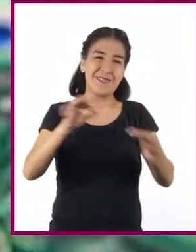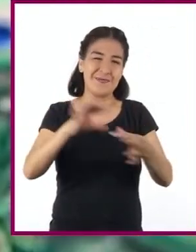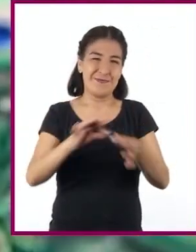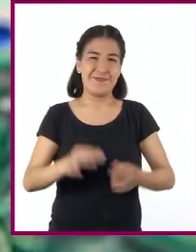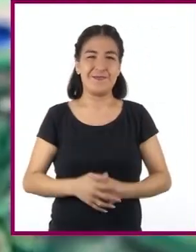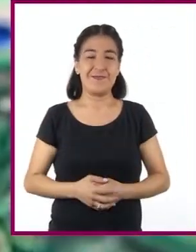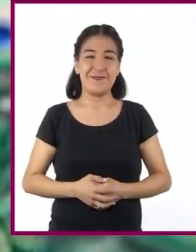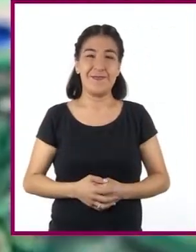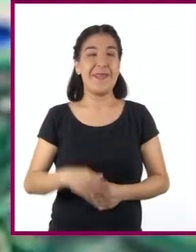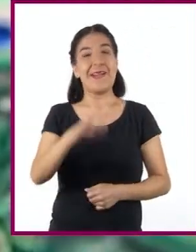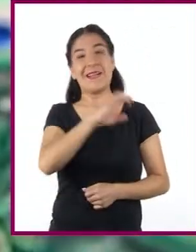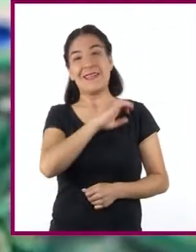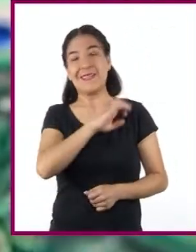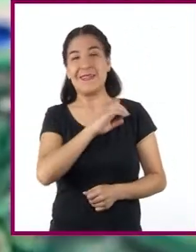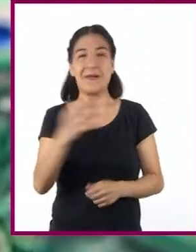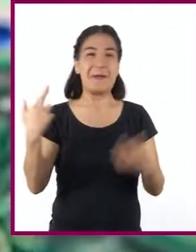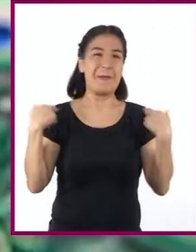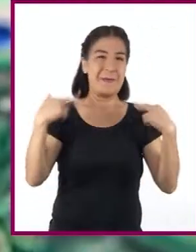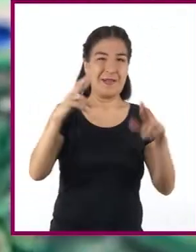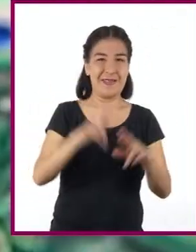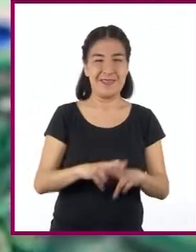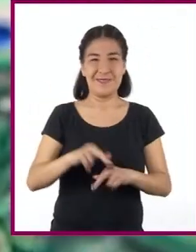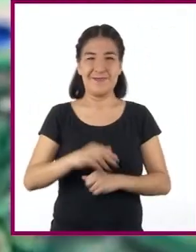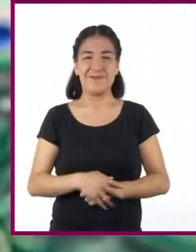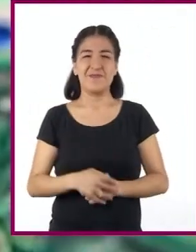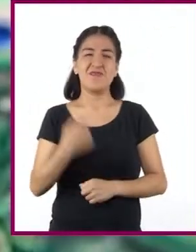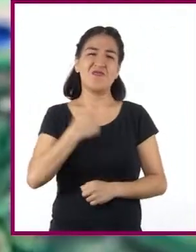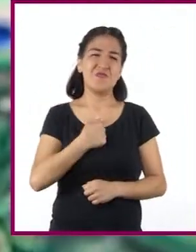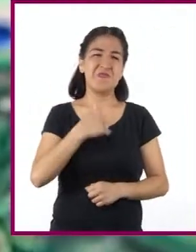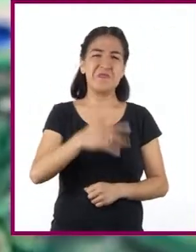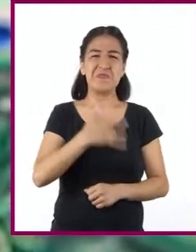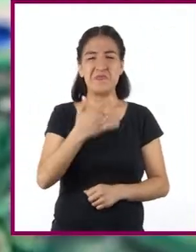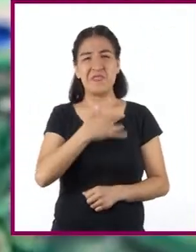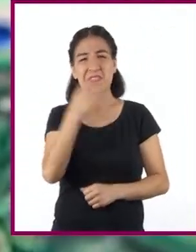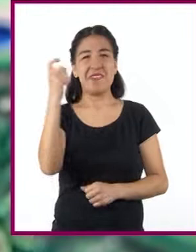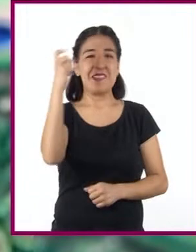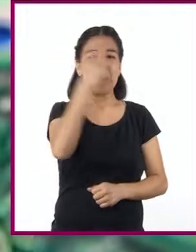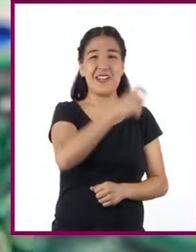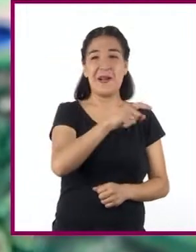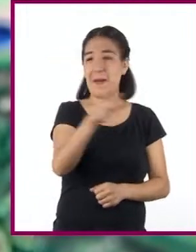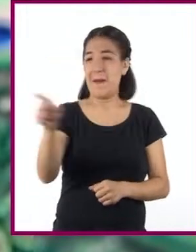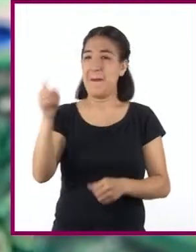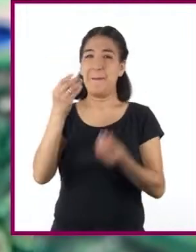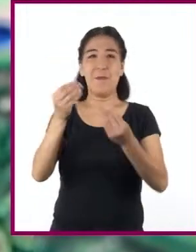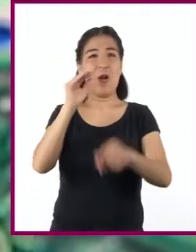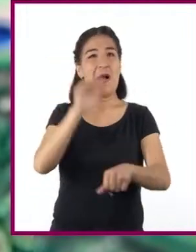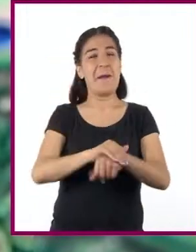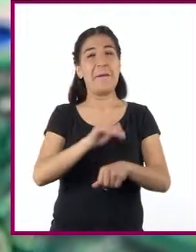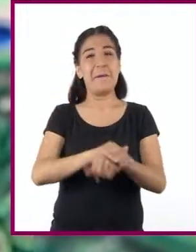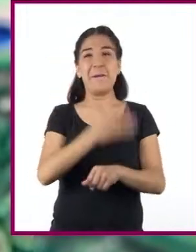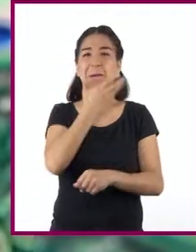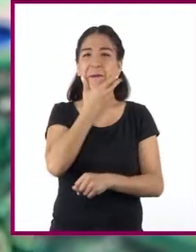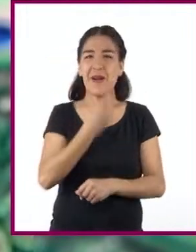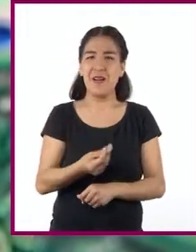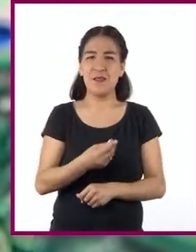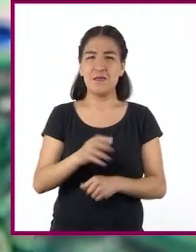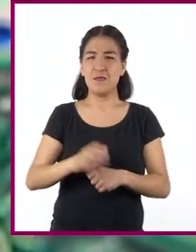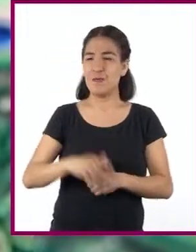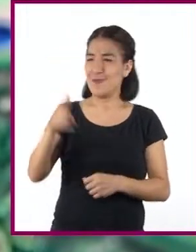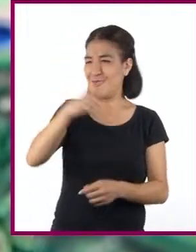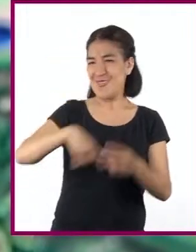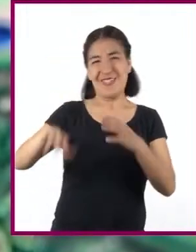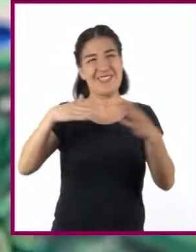Queridas maestras, estoy muy frustrado. Tengo muchos amigos machos y cuando nos reunimos, todo es